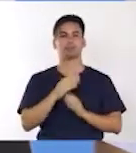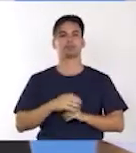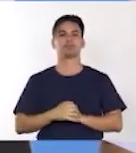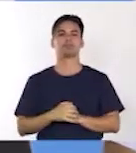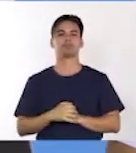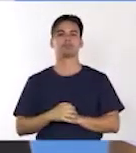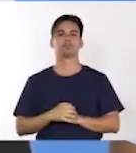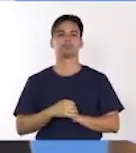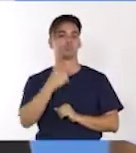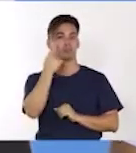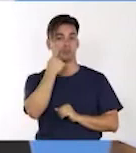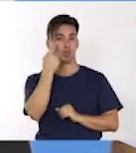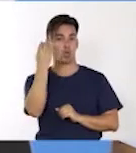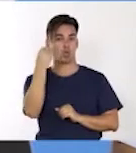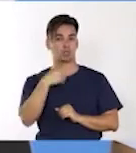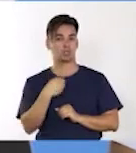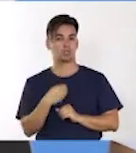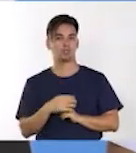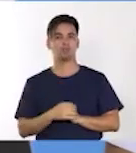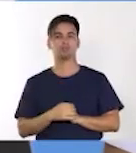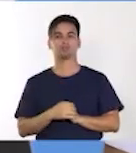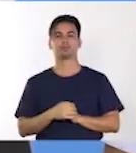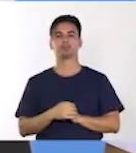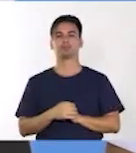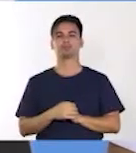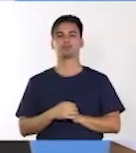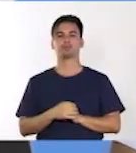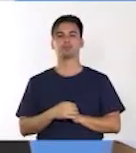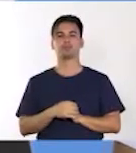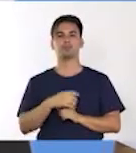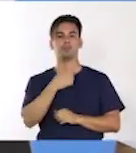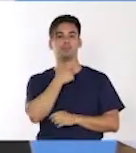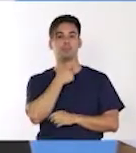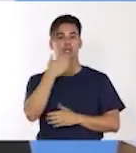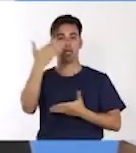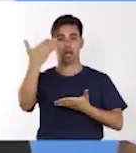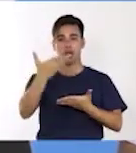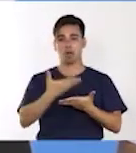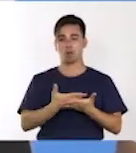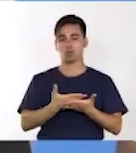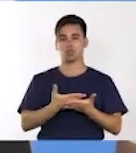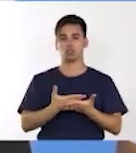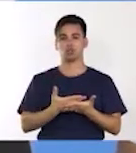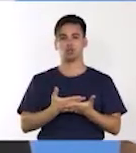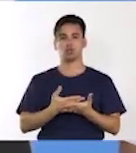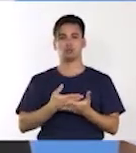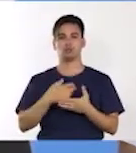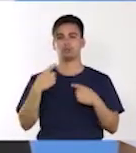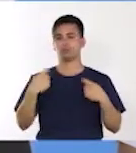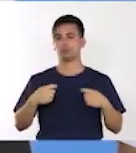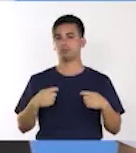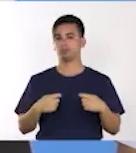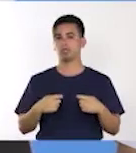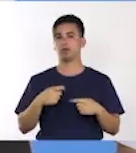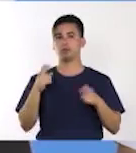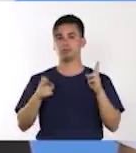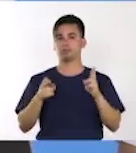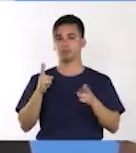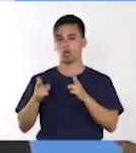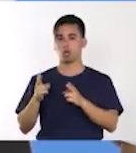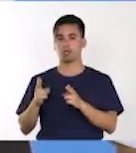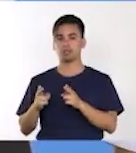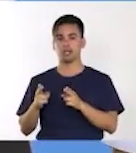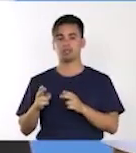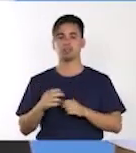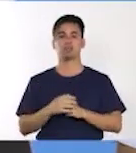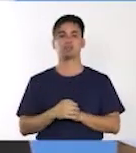Como es conocido, el seminario integrador debe orientarse en los primeros encuentros para que tenga el estudiante tiempo suficiente a